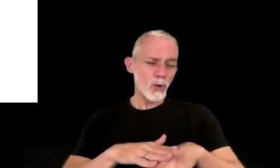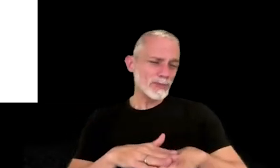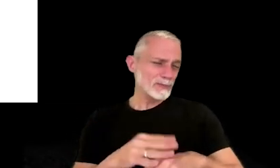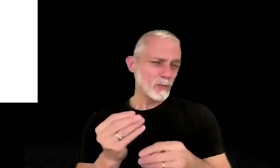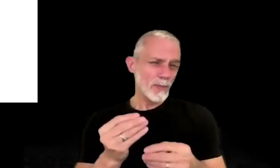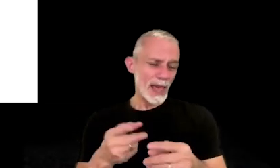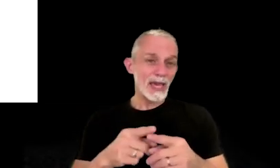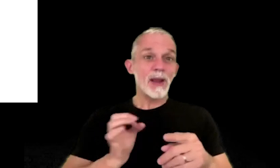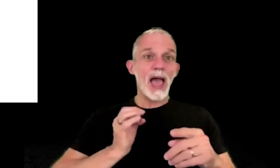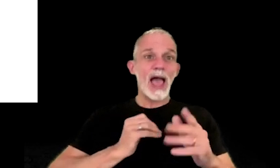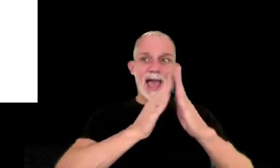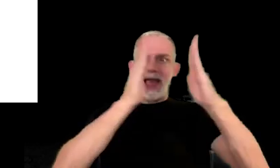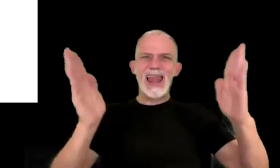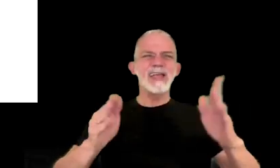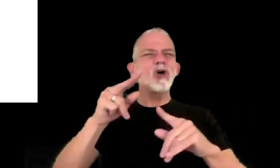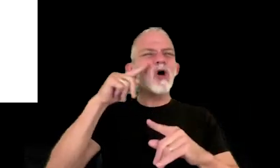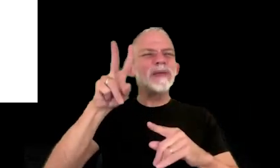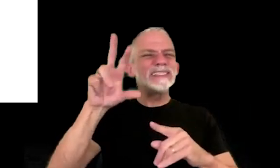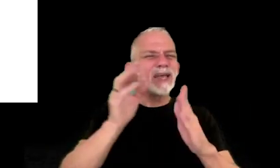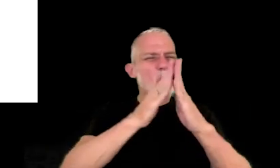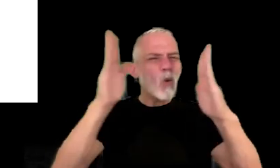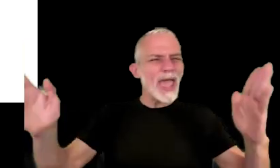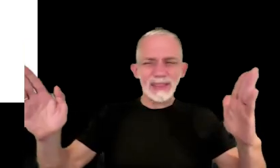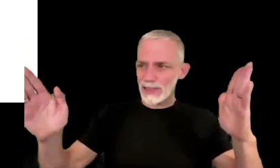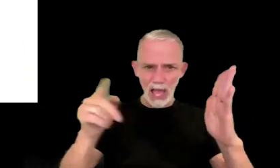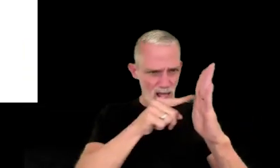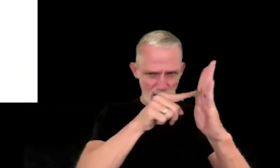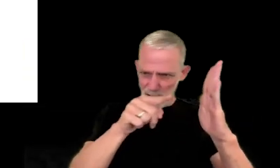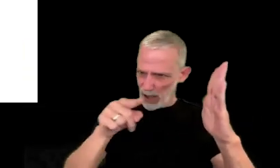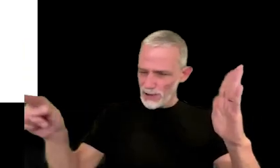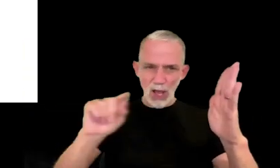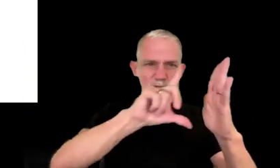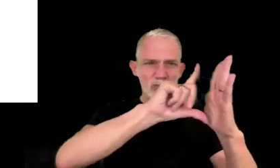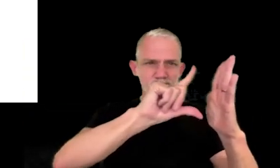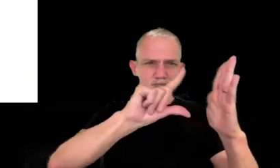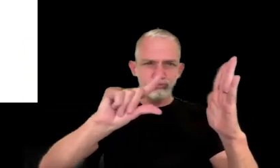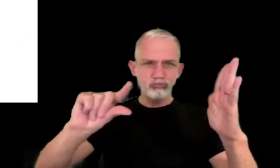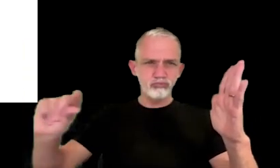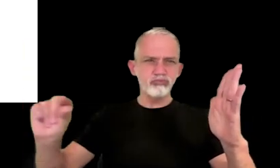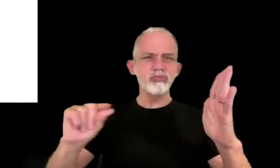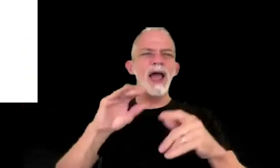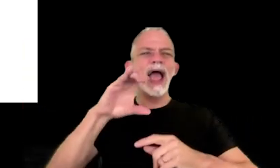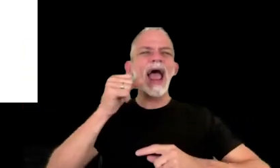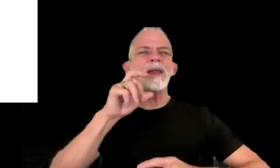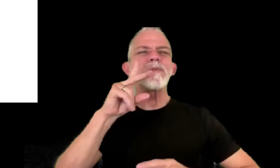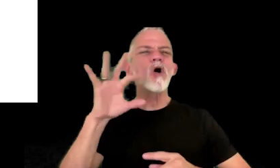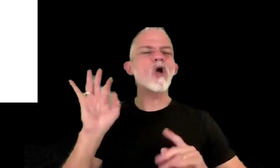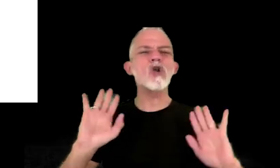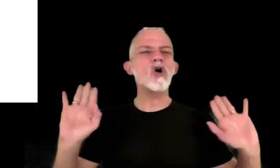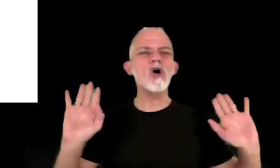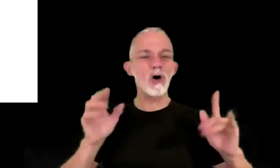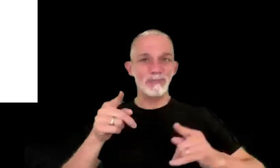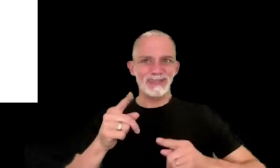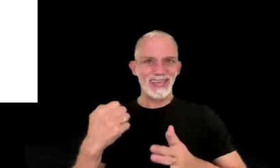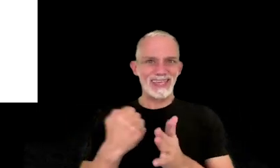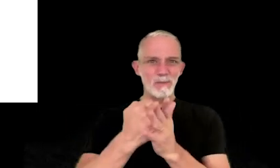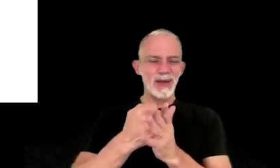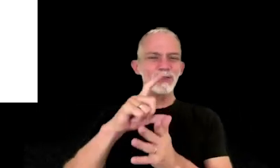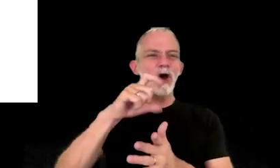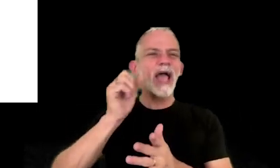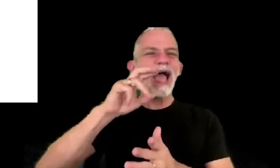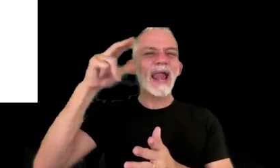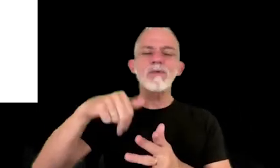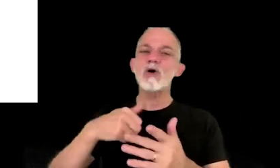para el año 2050 a llegar a una neutralidad en carbón. que sea el impacto del carbón que sea